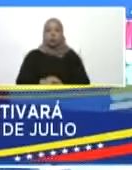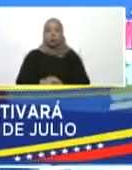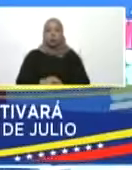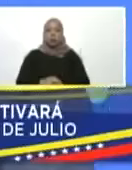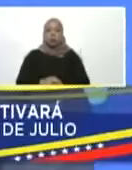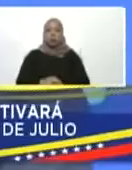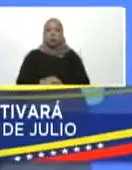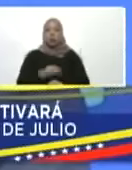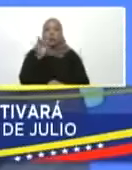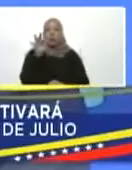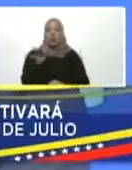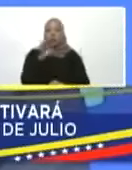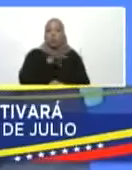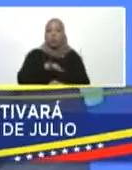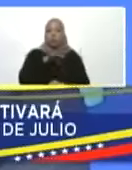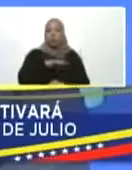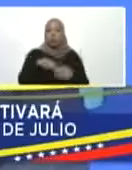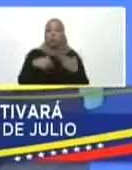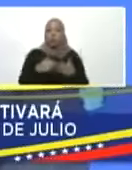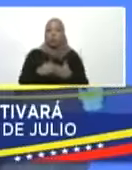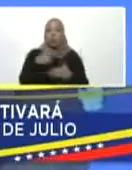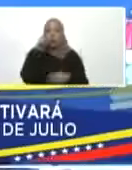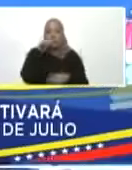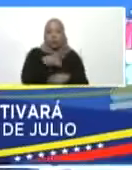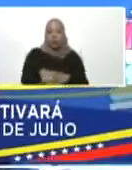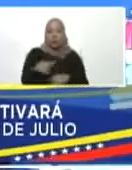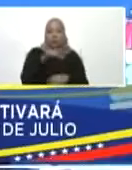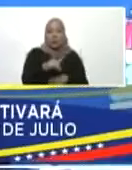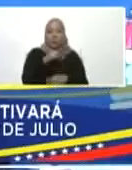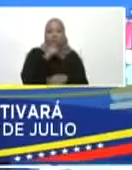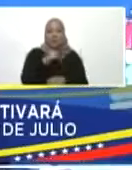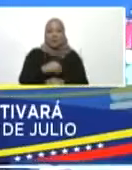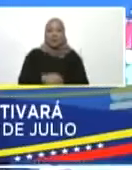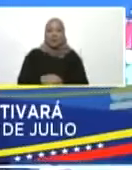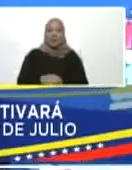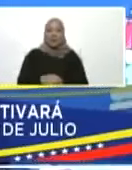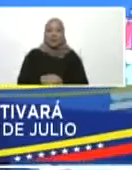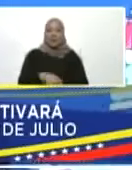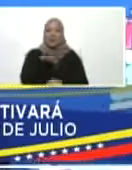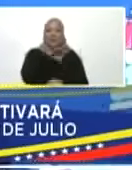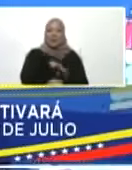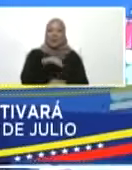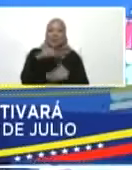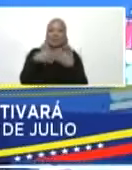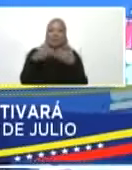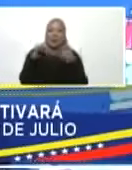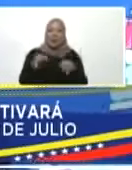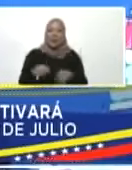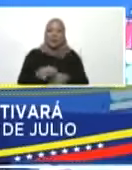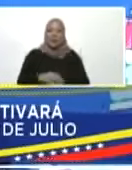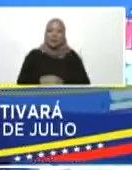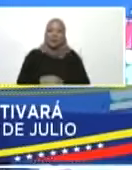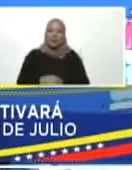Fíjense que estamos en una batalla, yo le decía al pueblo de Cristo ayer, mis hermanos en Cristo,